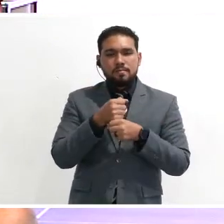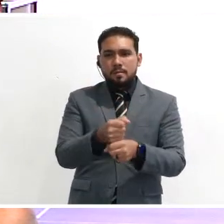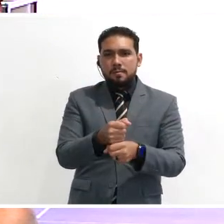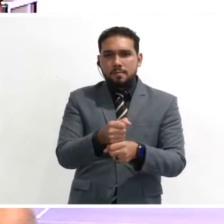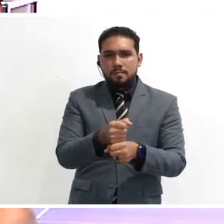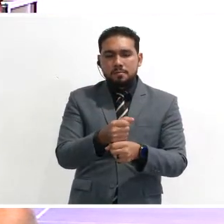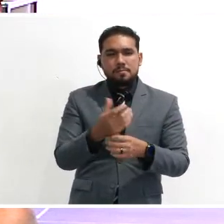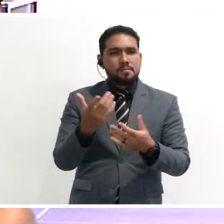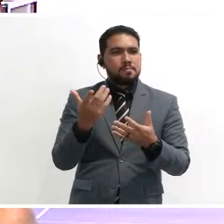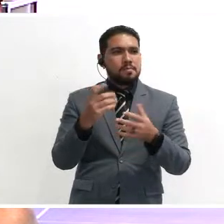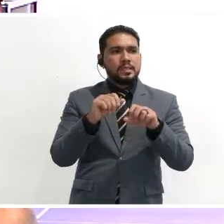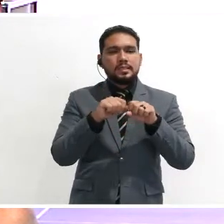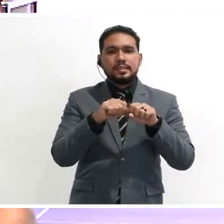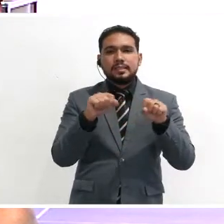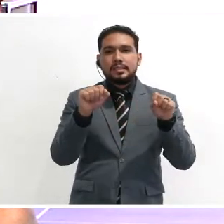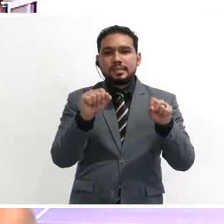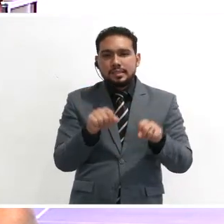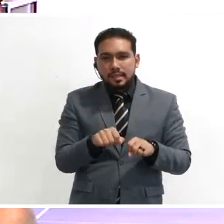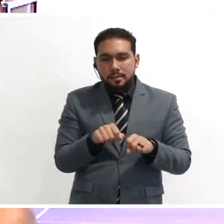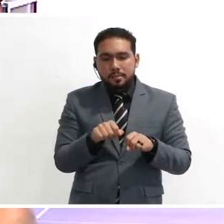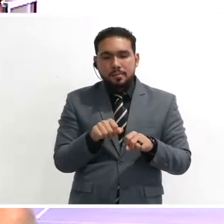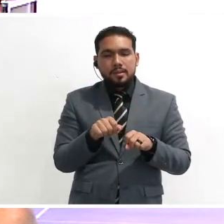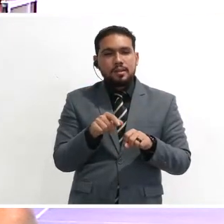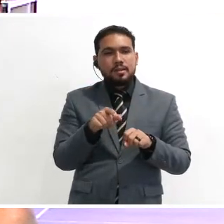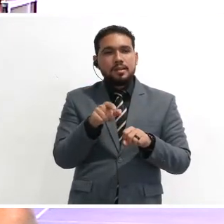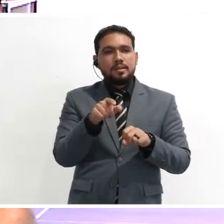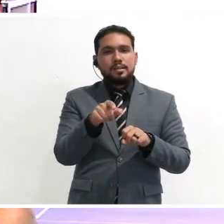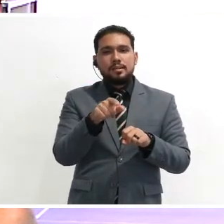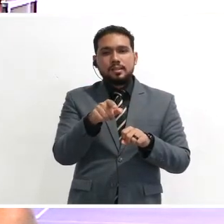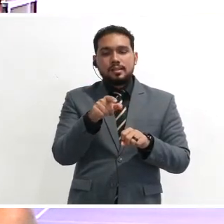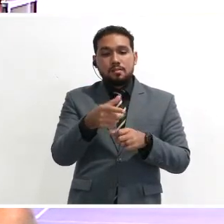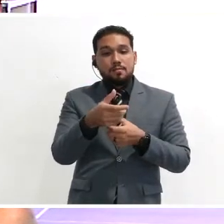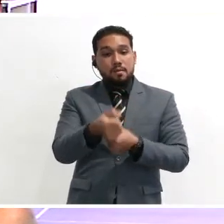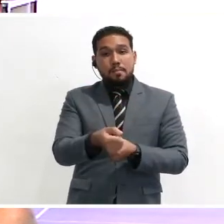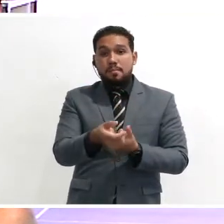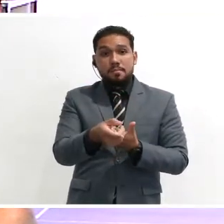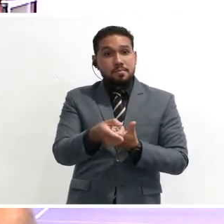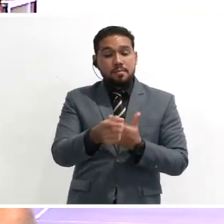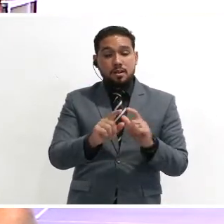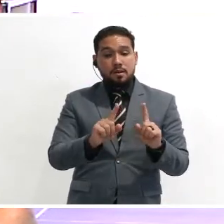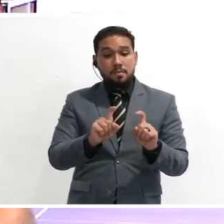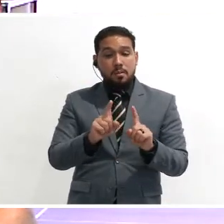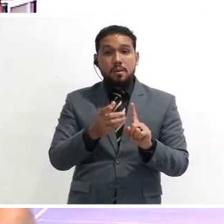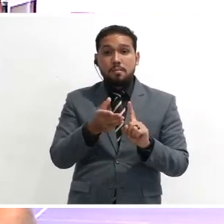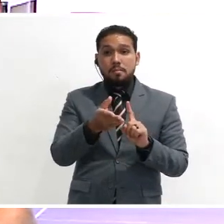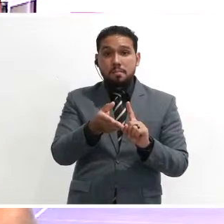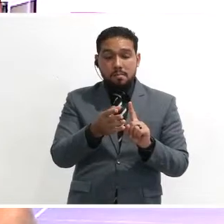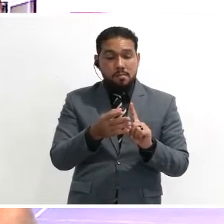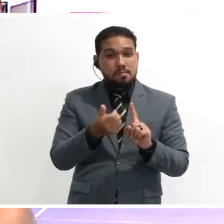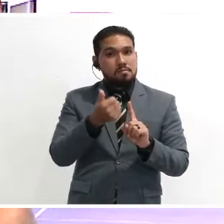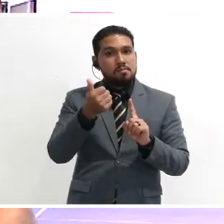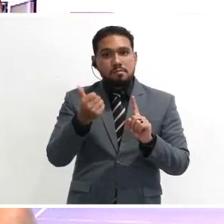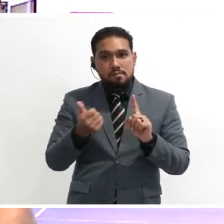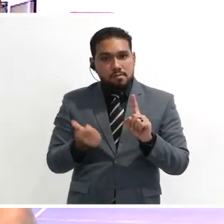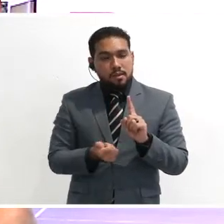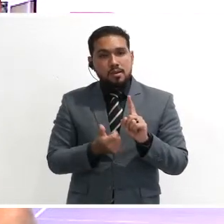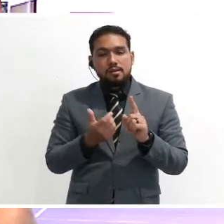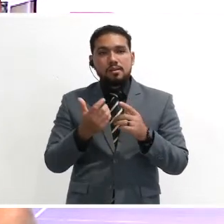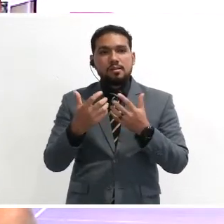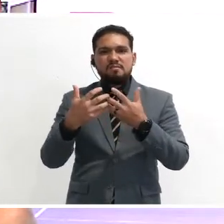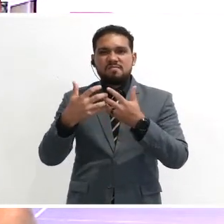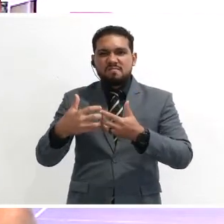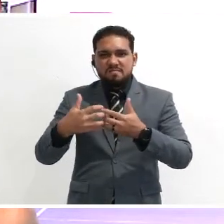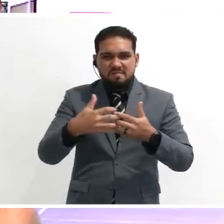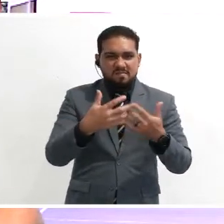con los sistemas que tengan que ver con fiabilidad. y todo lo que las propiedades mecánicas